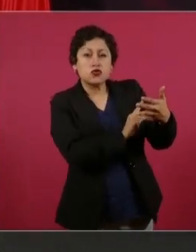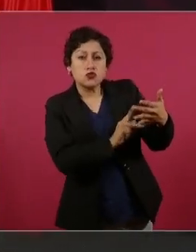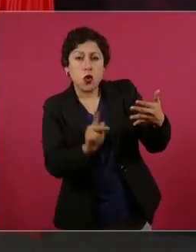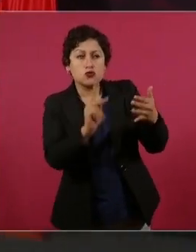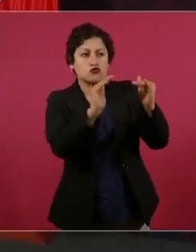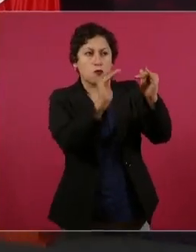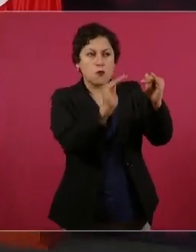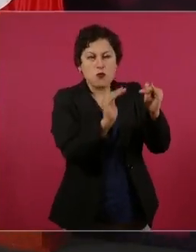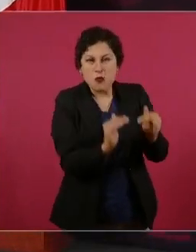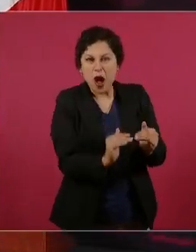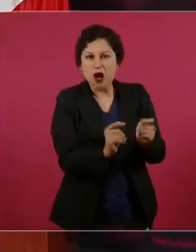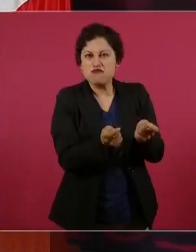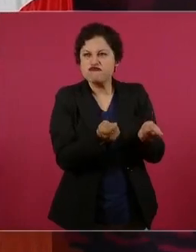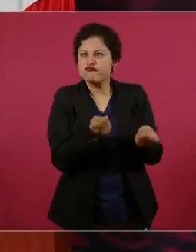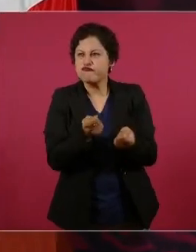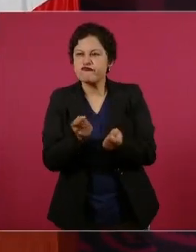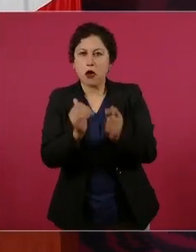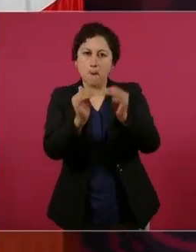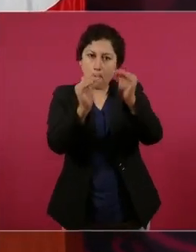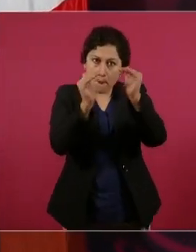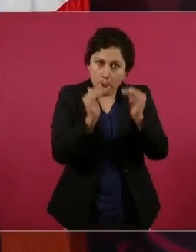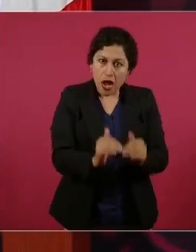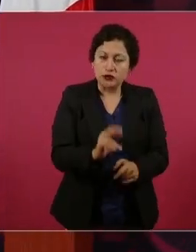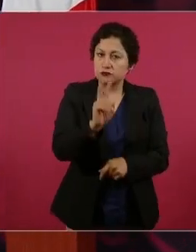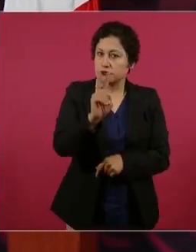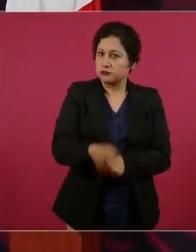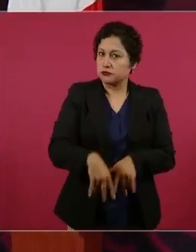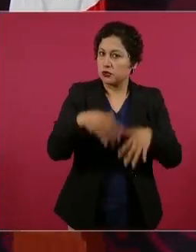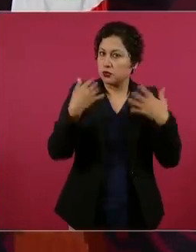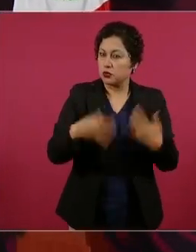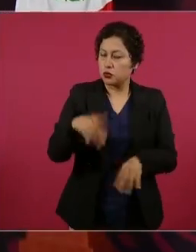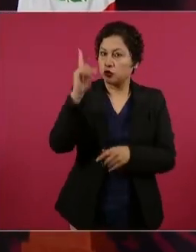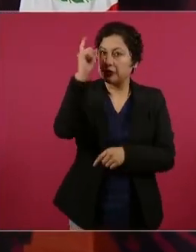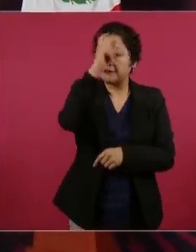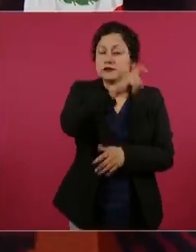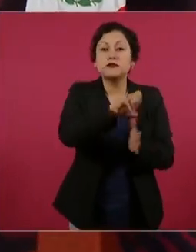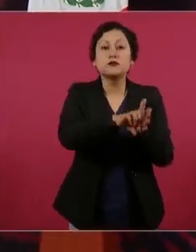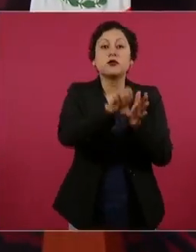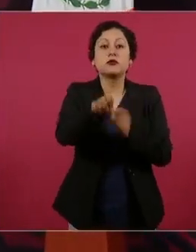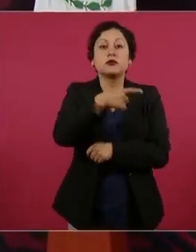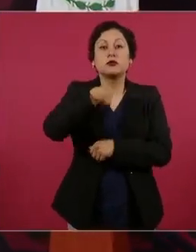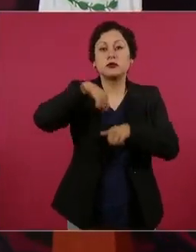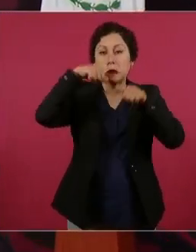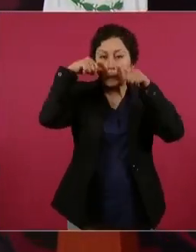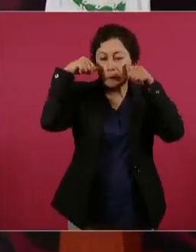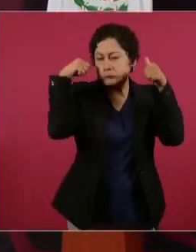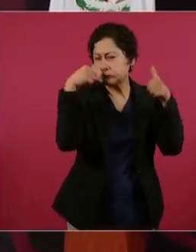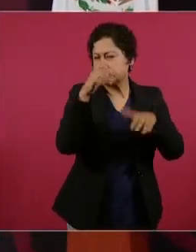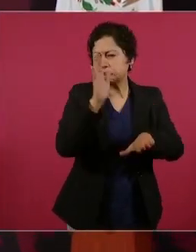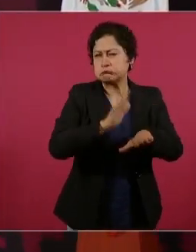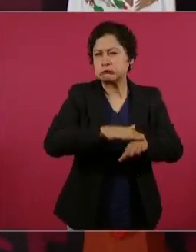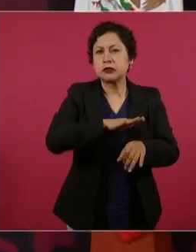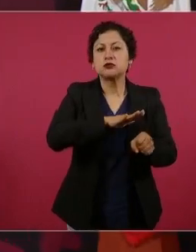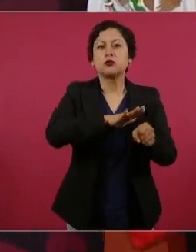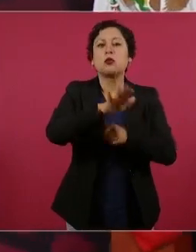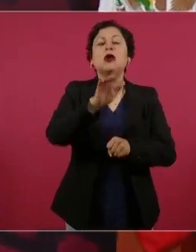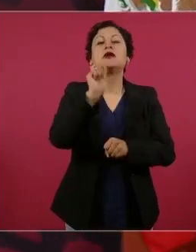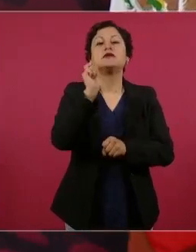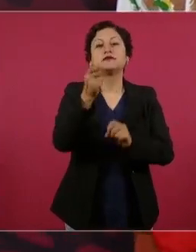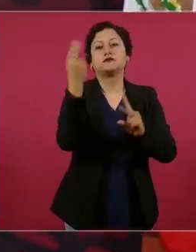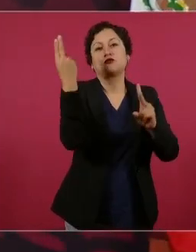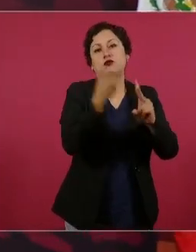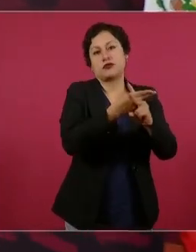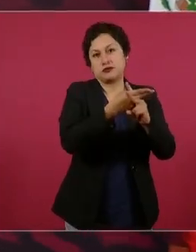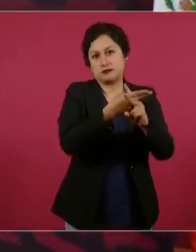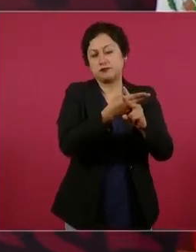Lo que más nos ha costado, pero ha habido disminución, son los homicidios, de cuando llegamos a